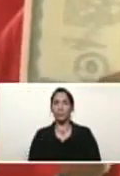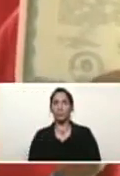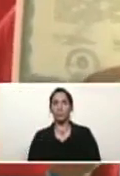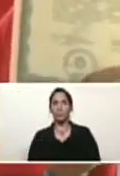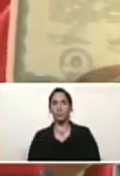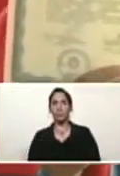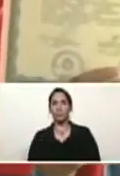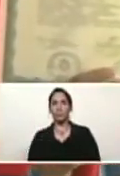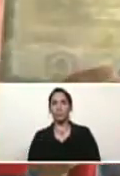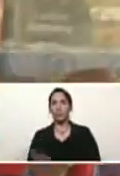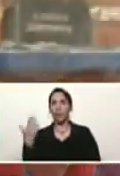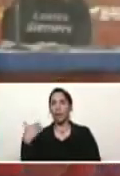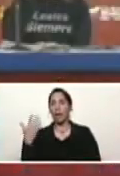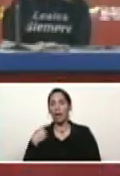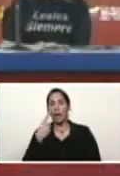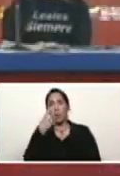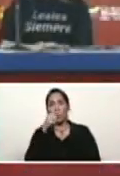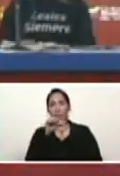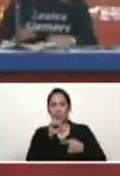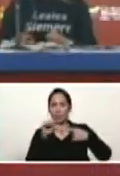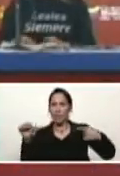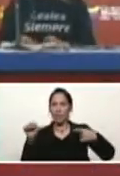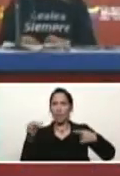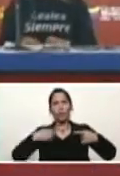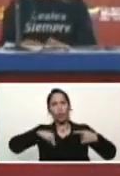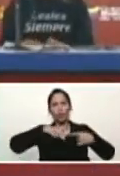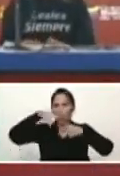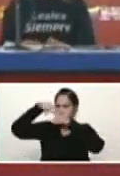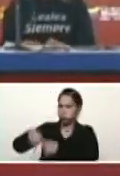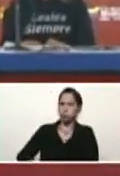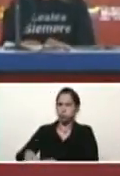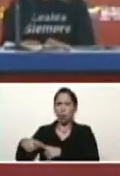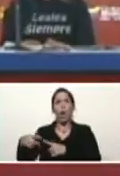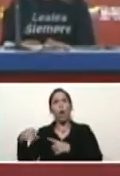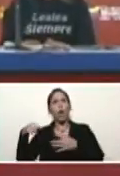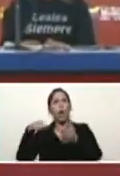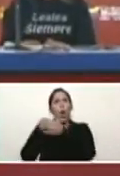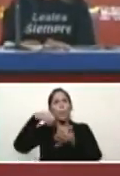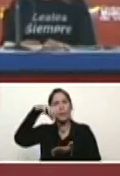Hace una semana acabamos de derrotar un golpe de Estado. ¿O es que no lo ven?